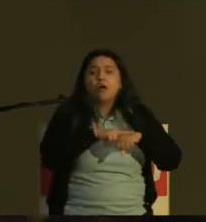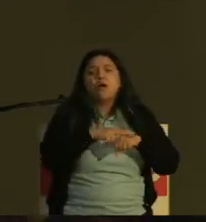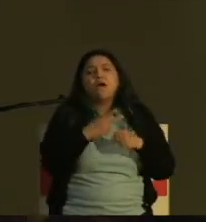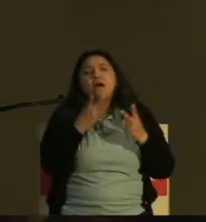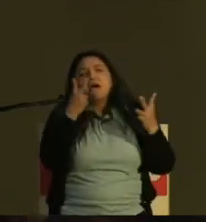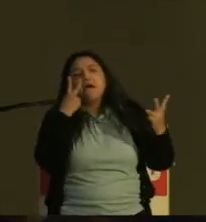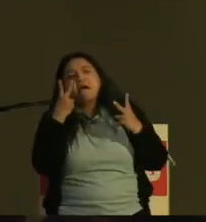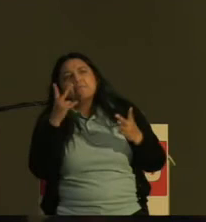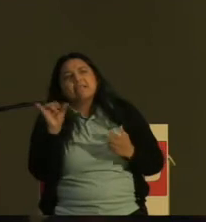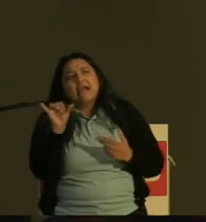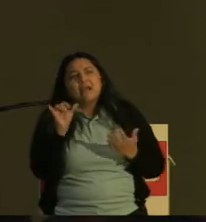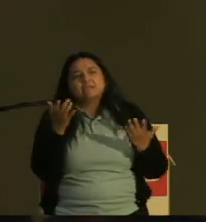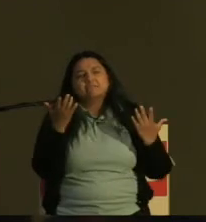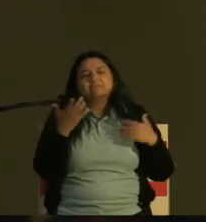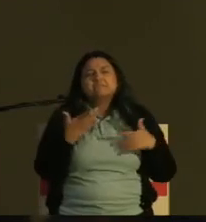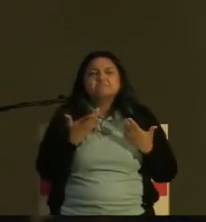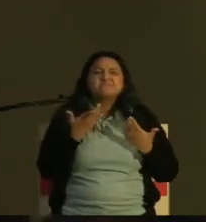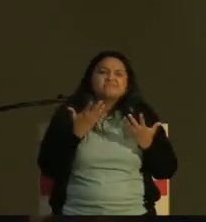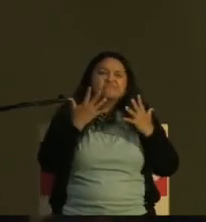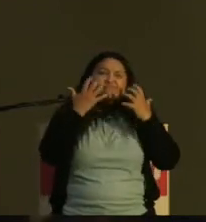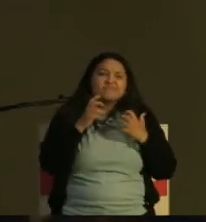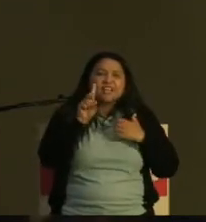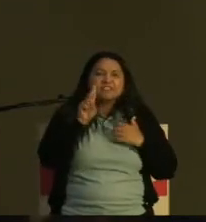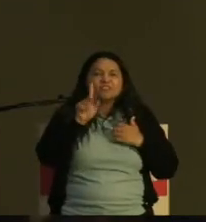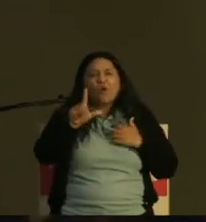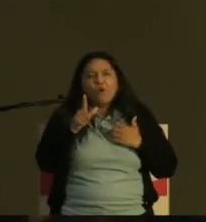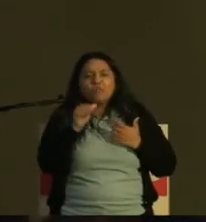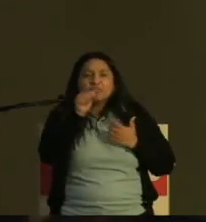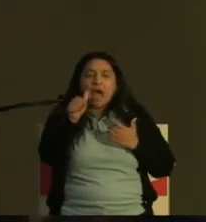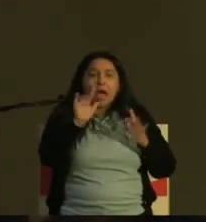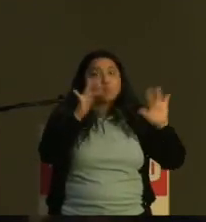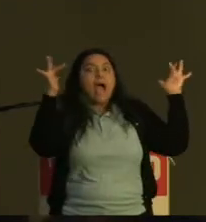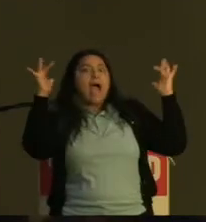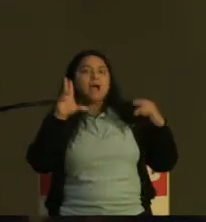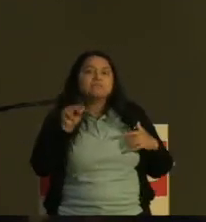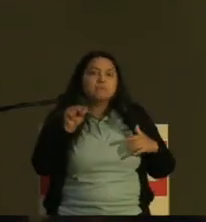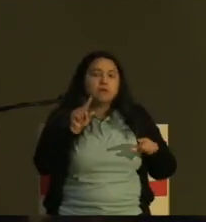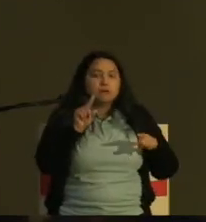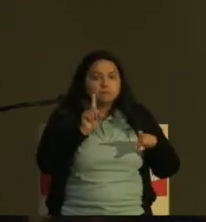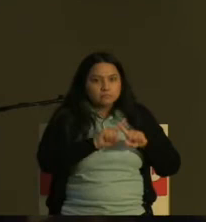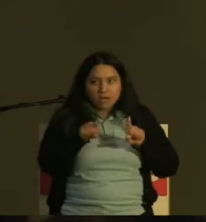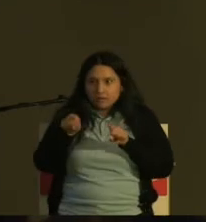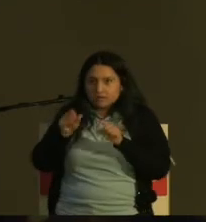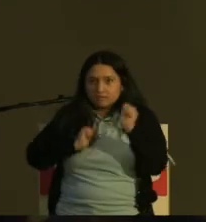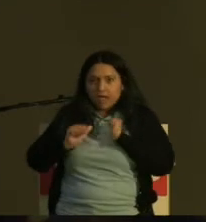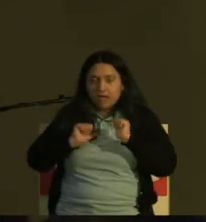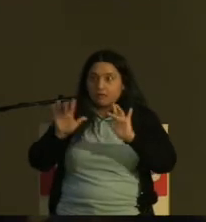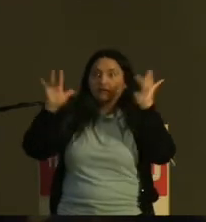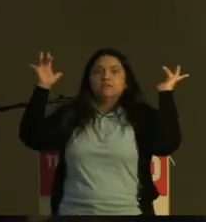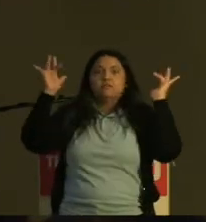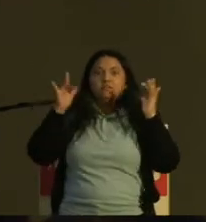descolorida, como simpática, ¿no? Bien, pero no es intensa. Y ahí estaba lo intenso.